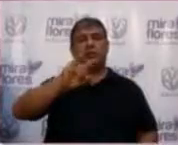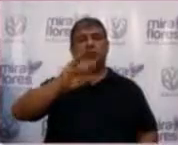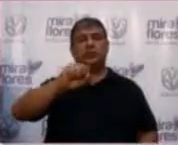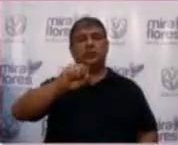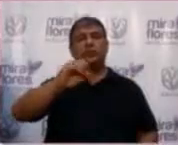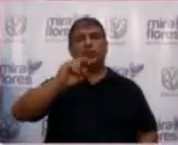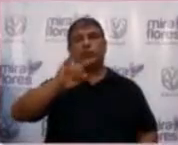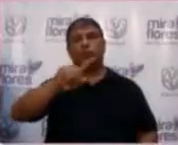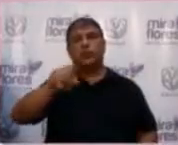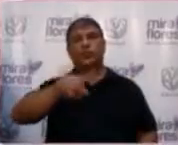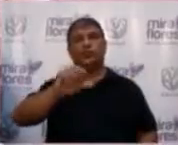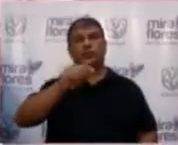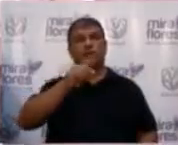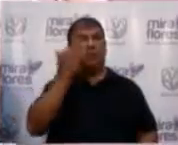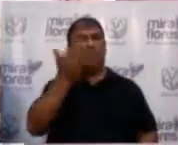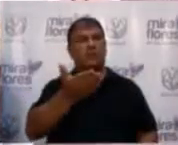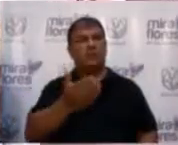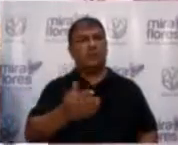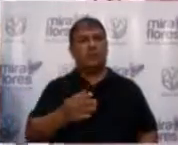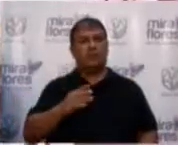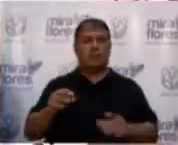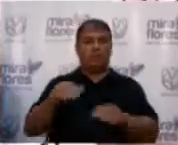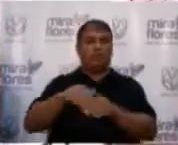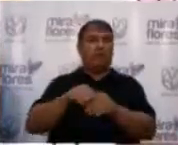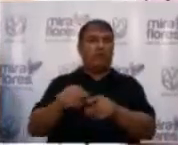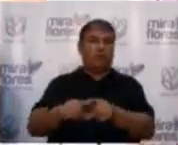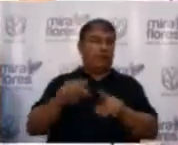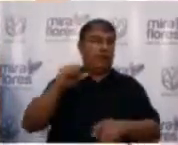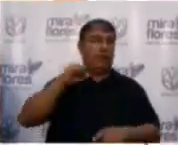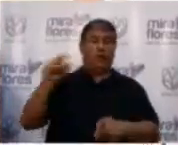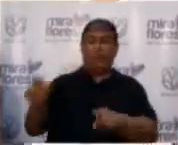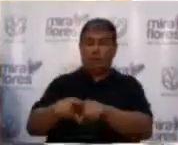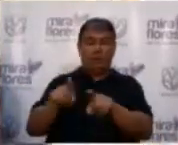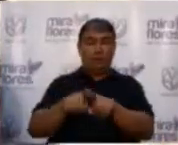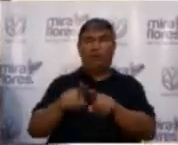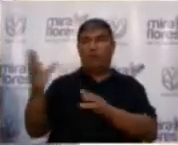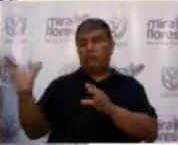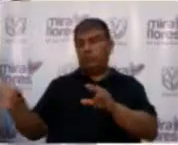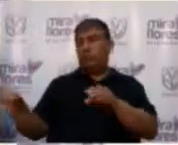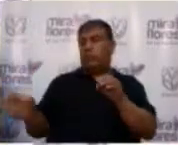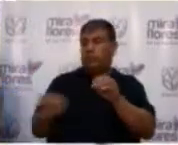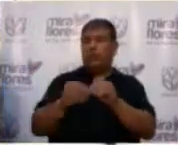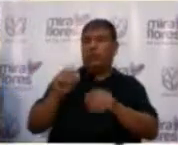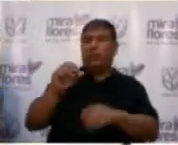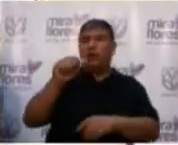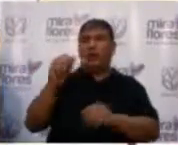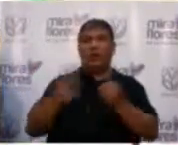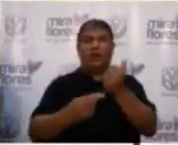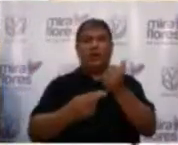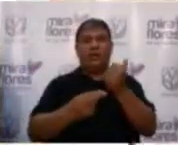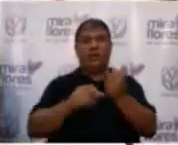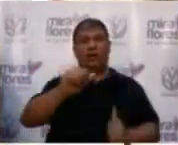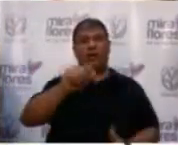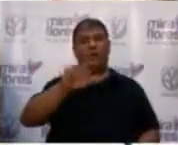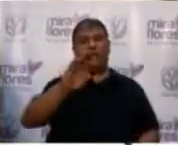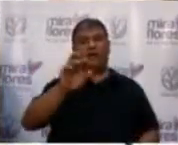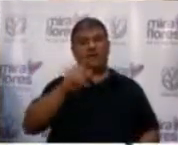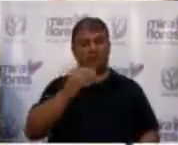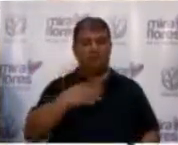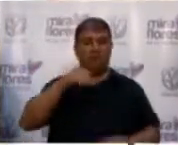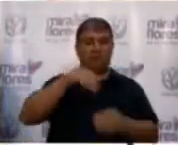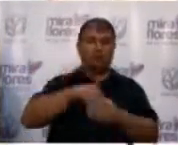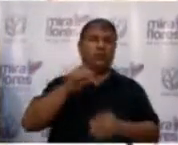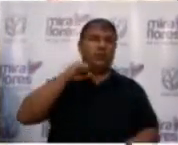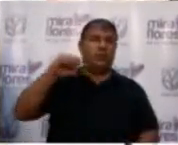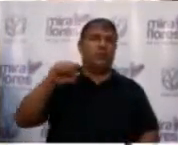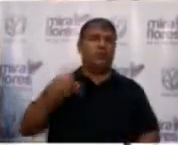de la palabra. Gracias. Mi voto va a ser igualmente en contra por las consideraciones expuestas por el regidor de Albertis. Mi voto también va a ser en contra.